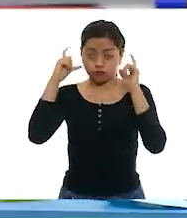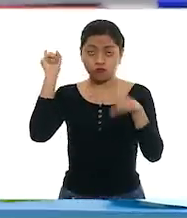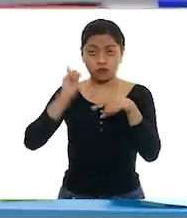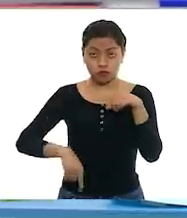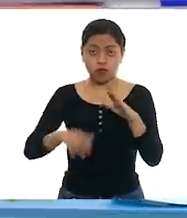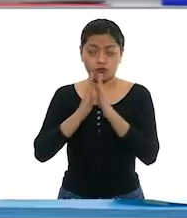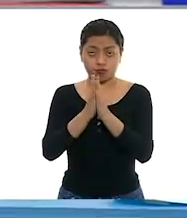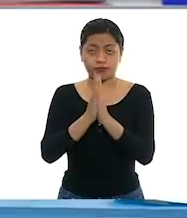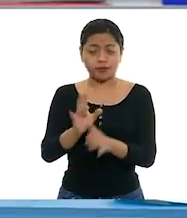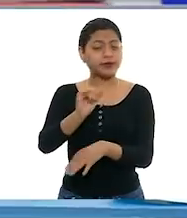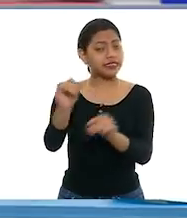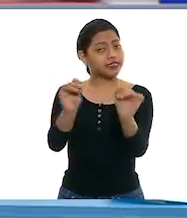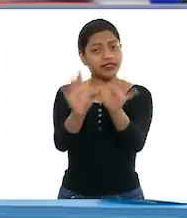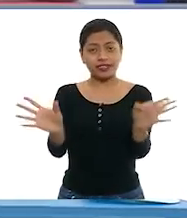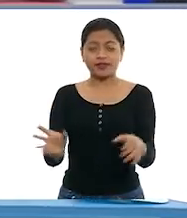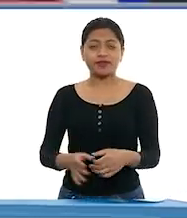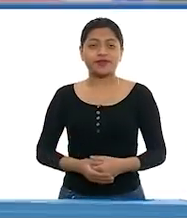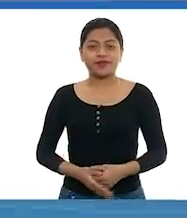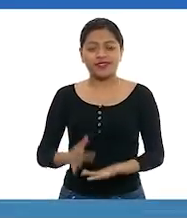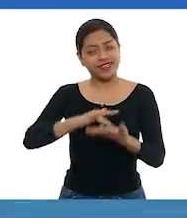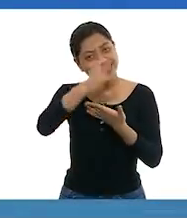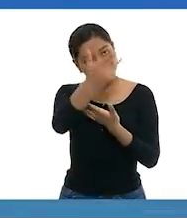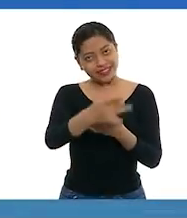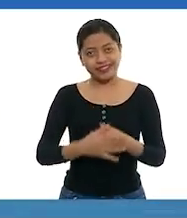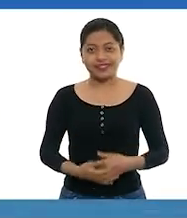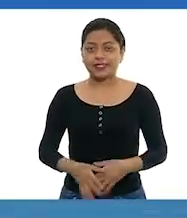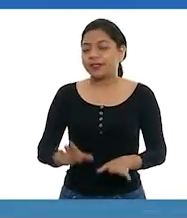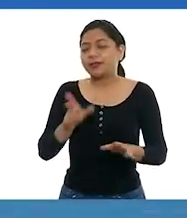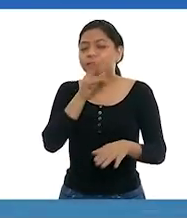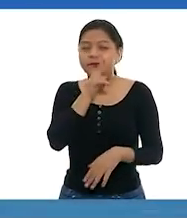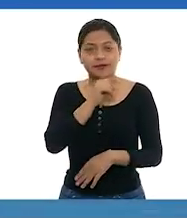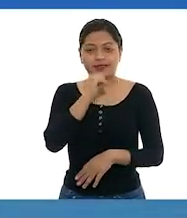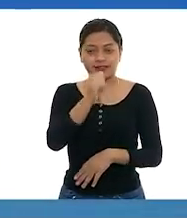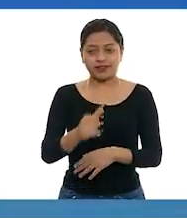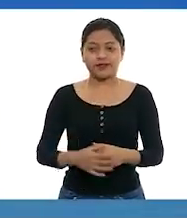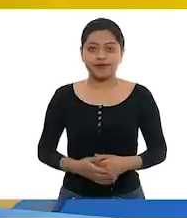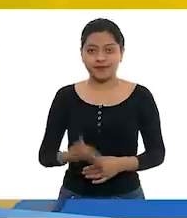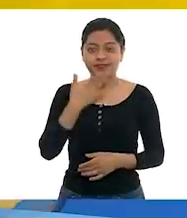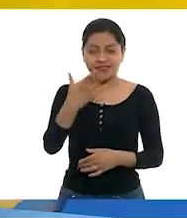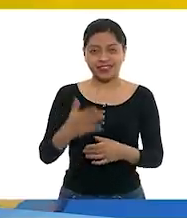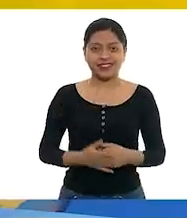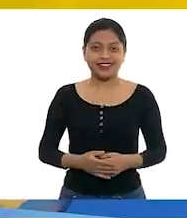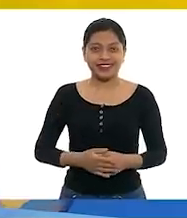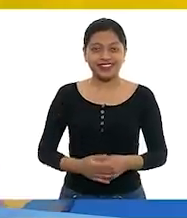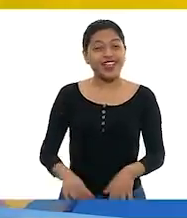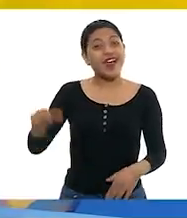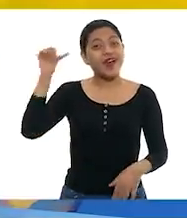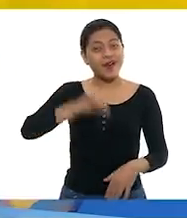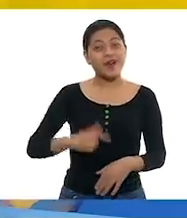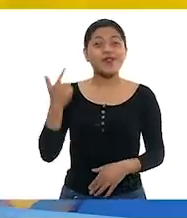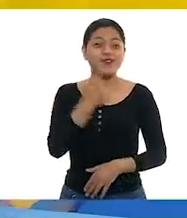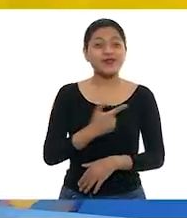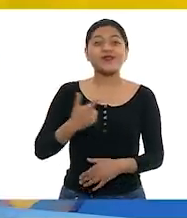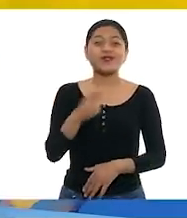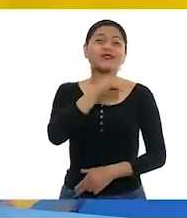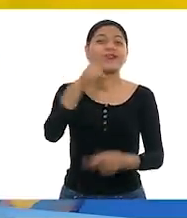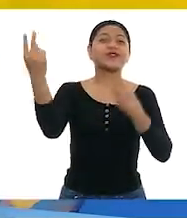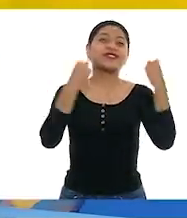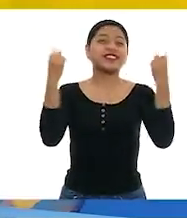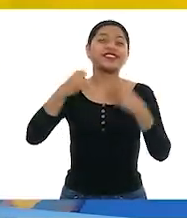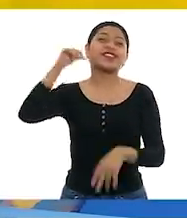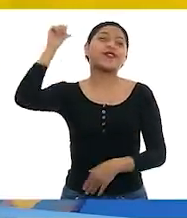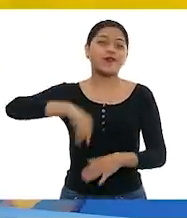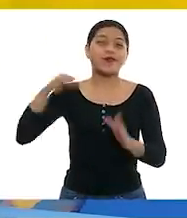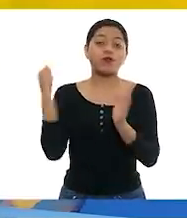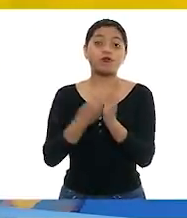Por supuesto, claro que sí. Gracias. ¿Listo? No, hombre, ¿de Aquí qué? lo voy a poner. Muy bien, pues vamos a tener el gusto de estar con ustedes en